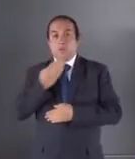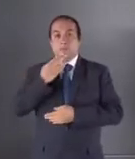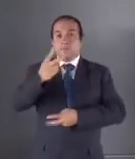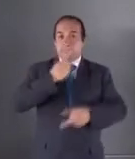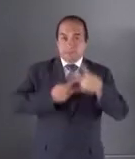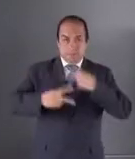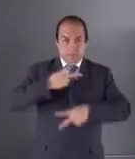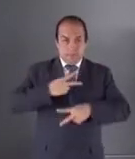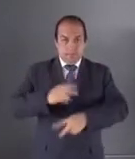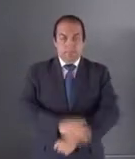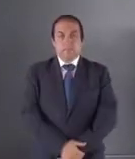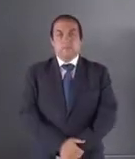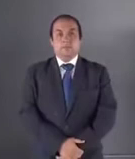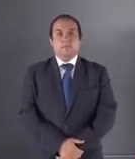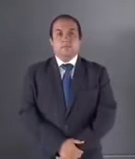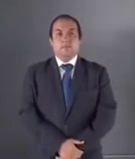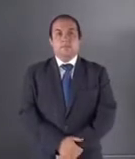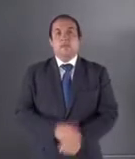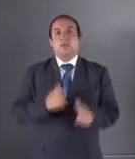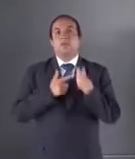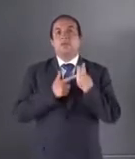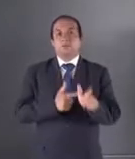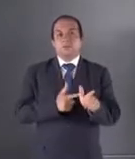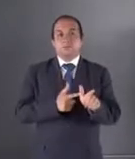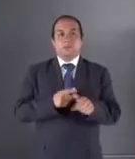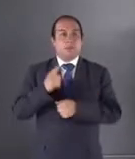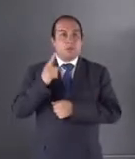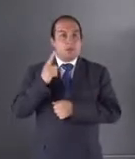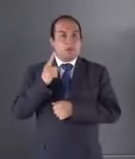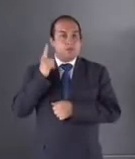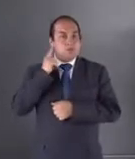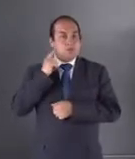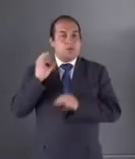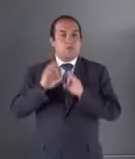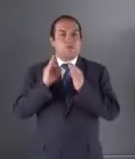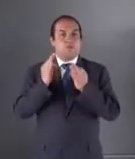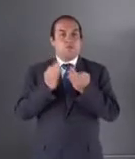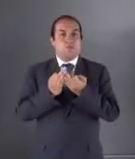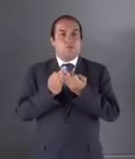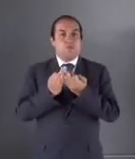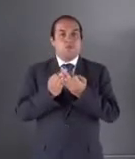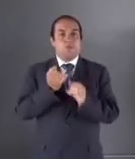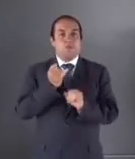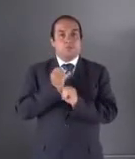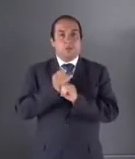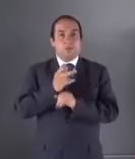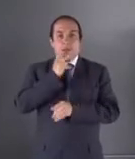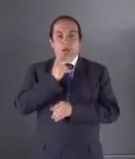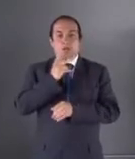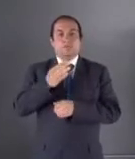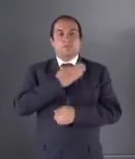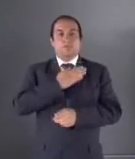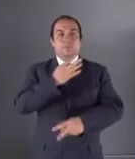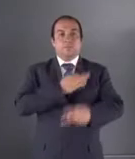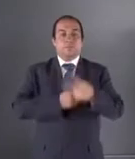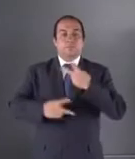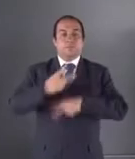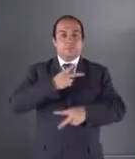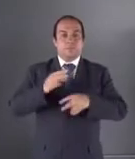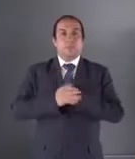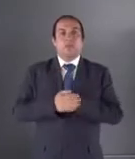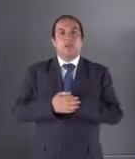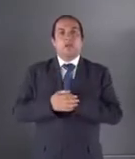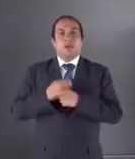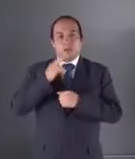bienvenidos. A continuación, escuchemos vía remota las palabras de bienvenida a cargo del alcalde de Gustavo